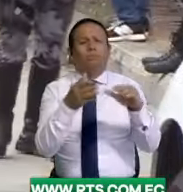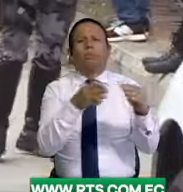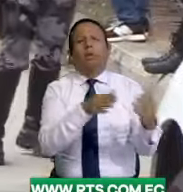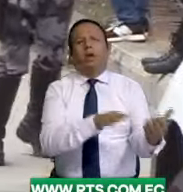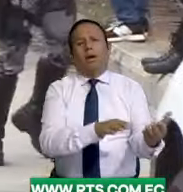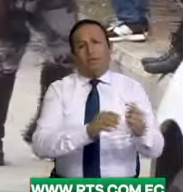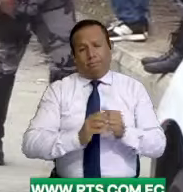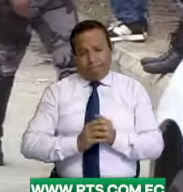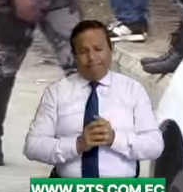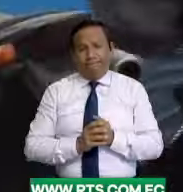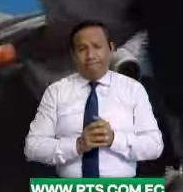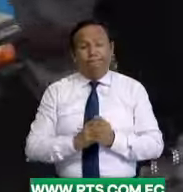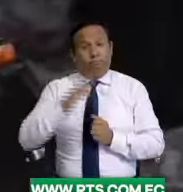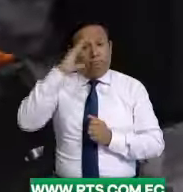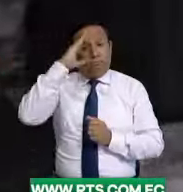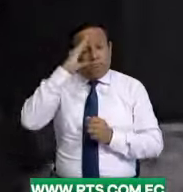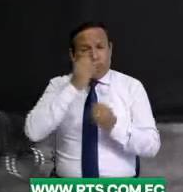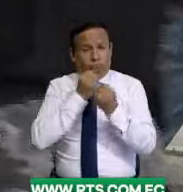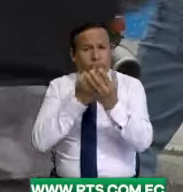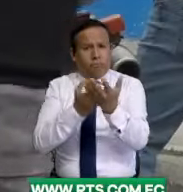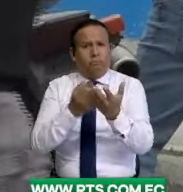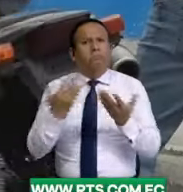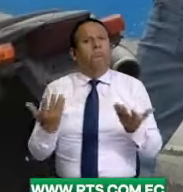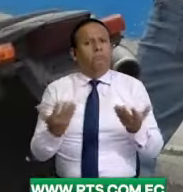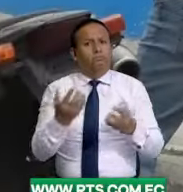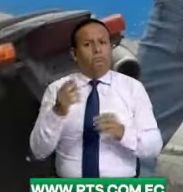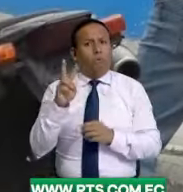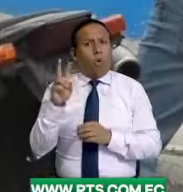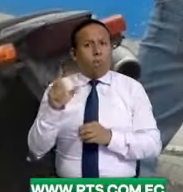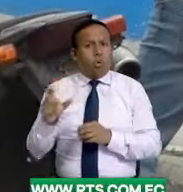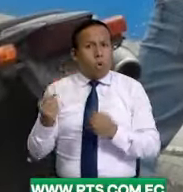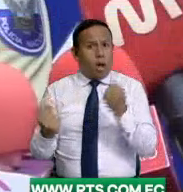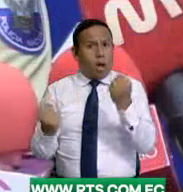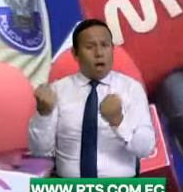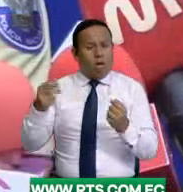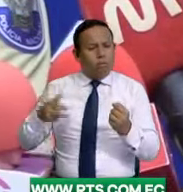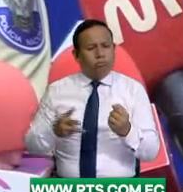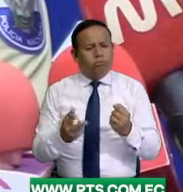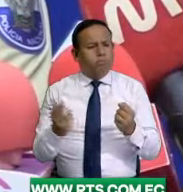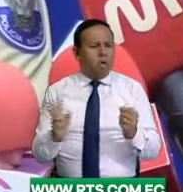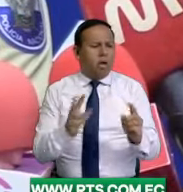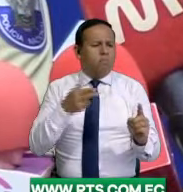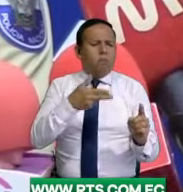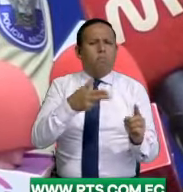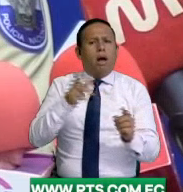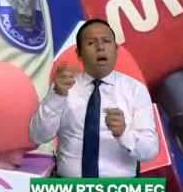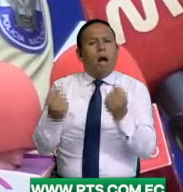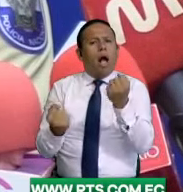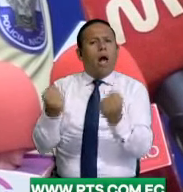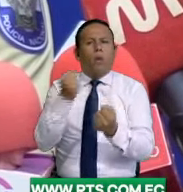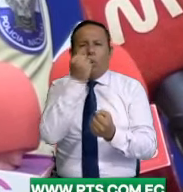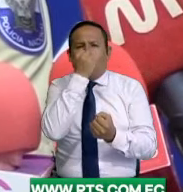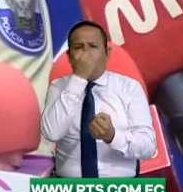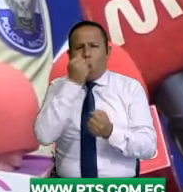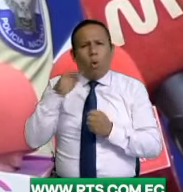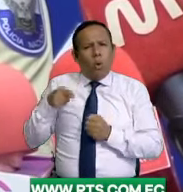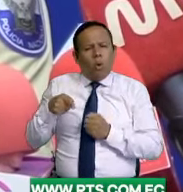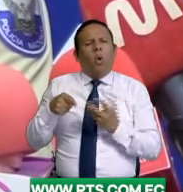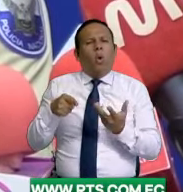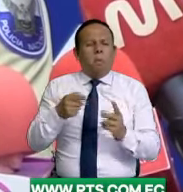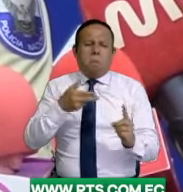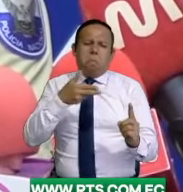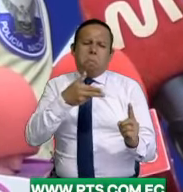indicó que dos criminales llegaron en un vehículo, abrieron fuego y luego escaparon. En un vehículo color rojo, quienes después de realizar